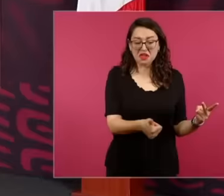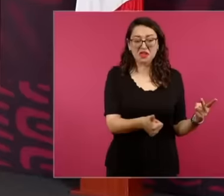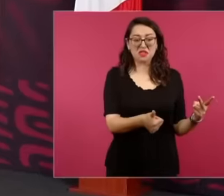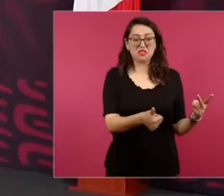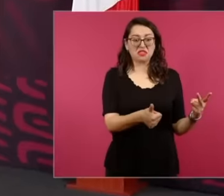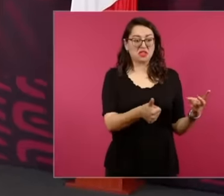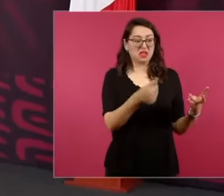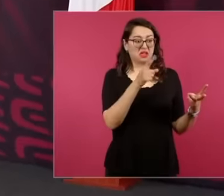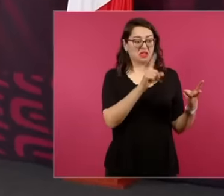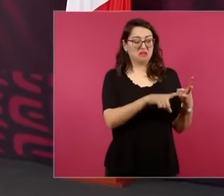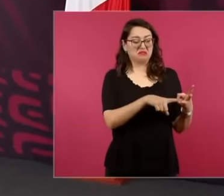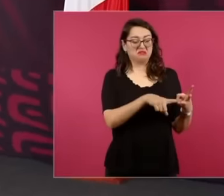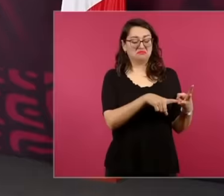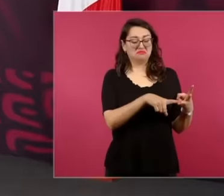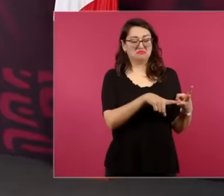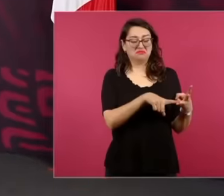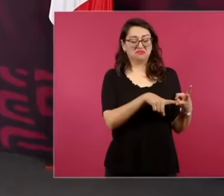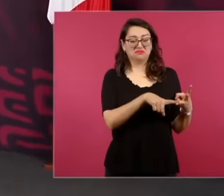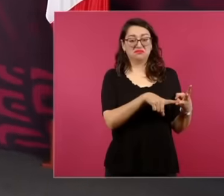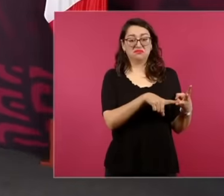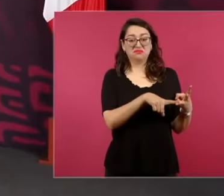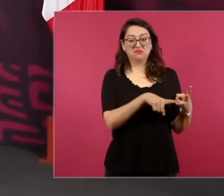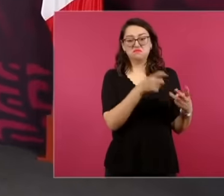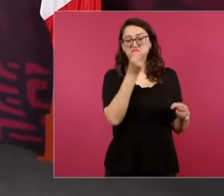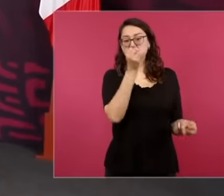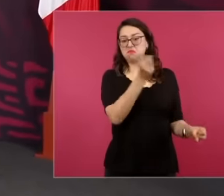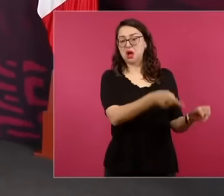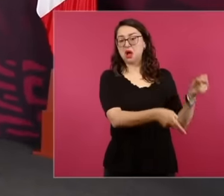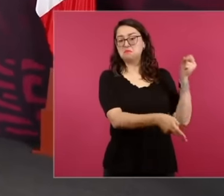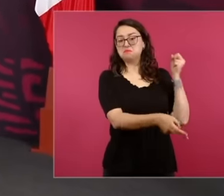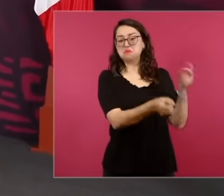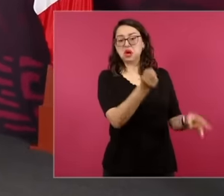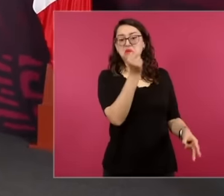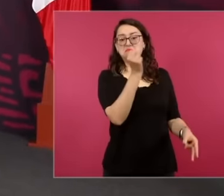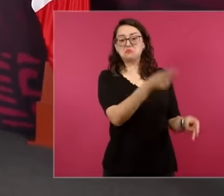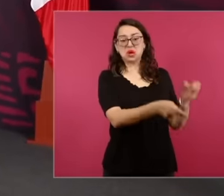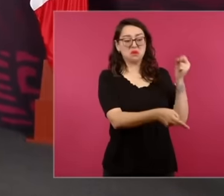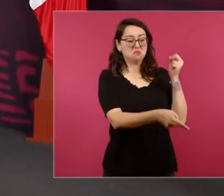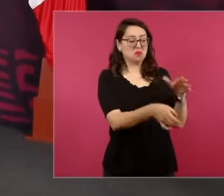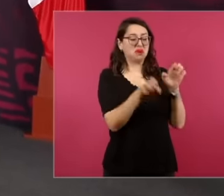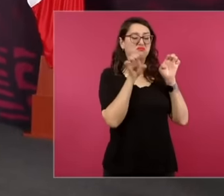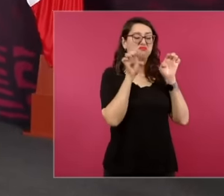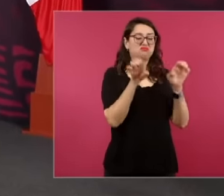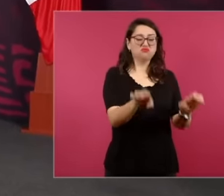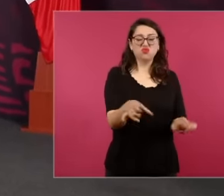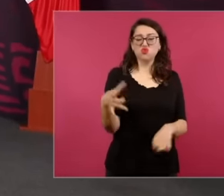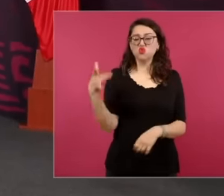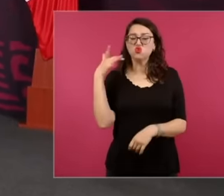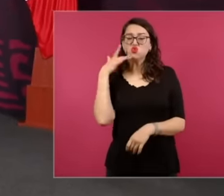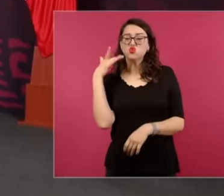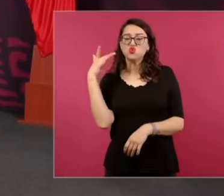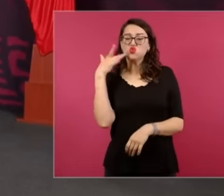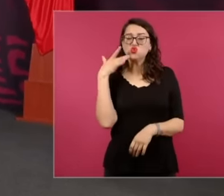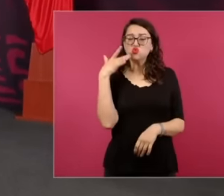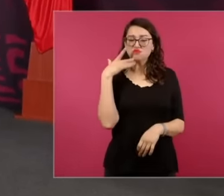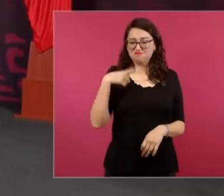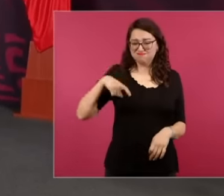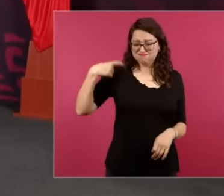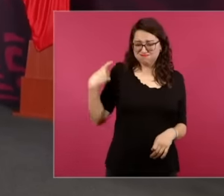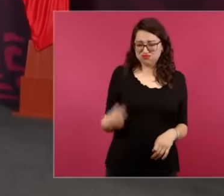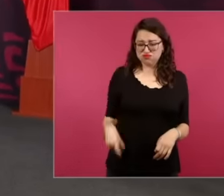el que vive colmado de lujos y de privilegios, de